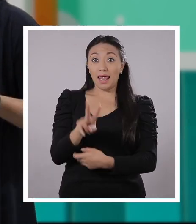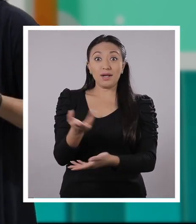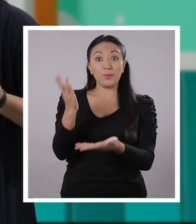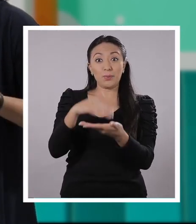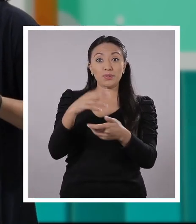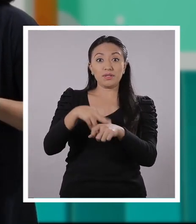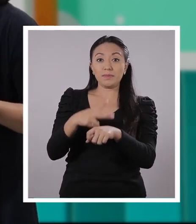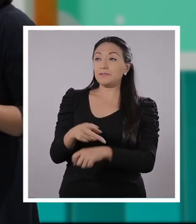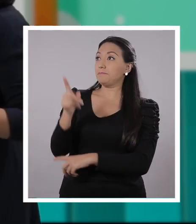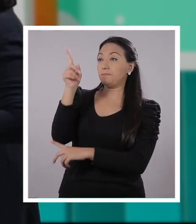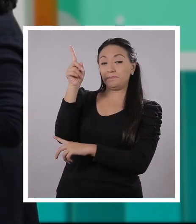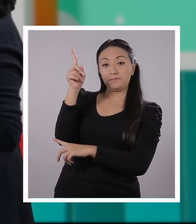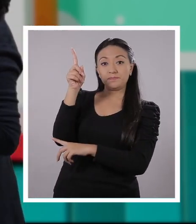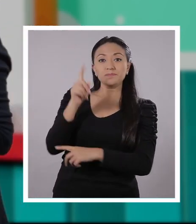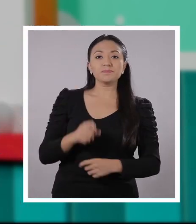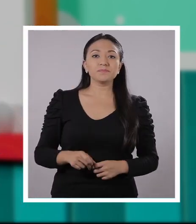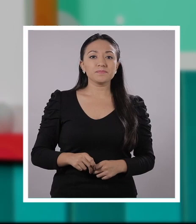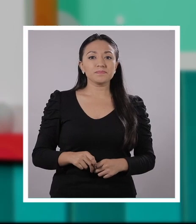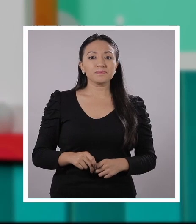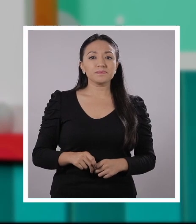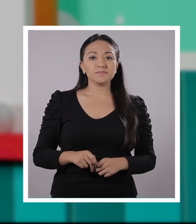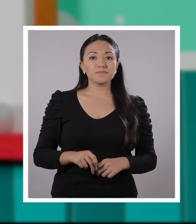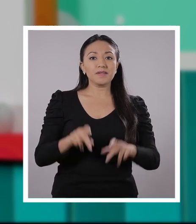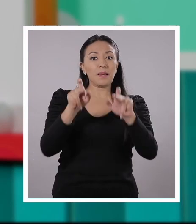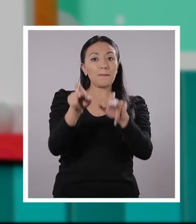leer las palabras que hemos encontrado.